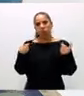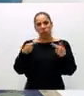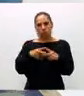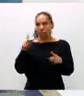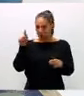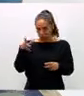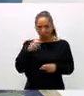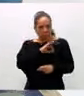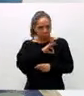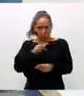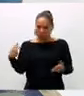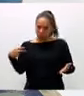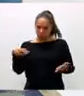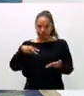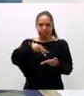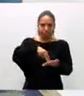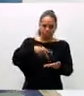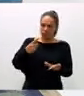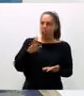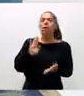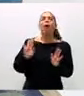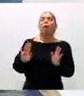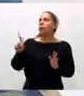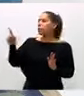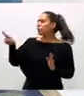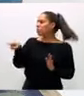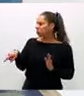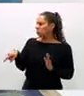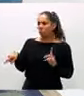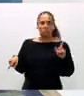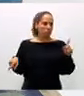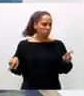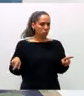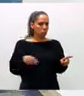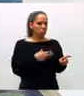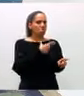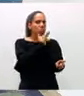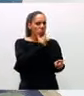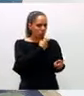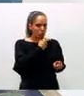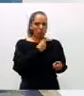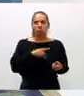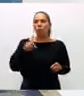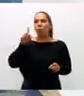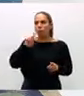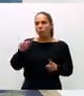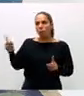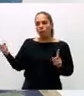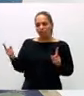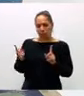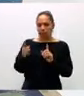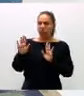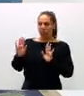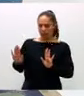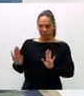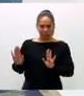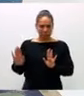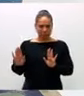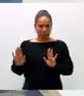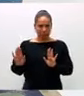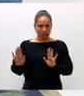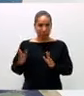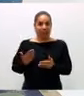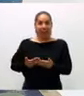intervenir con una mediación o con una negociación todavía cuando el conflicto no ha estallado a